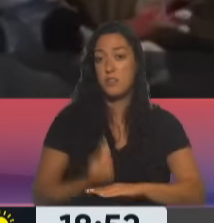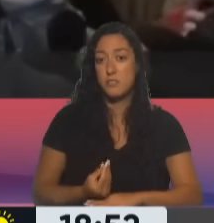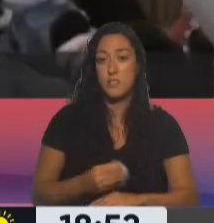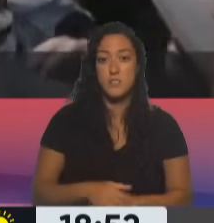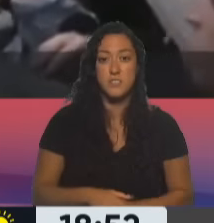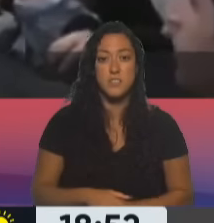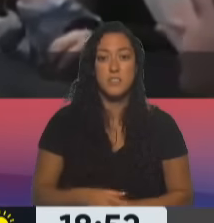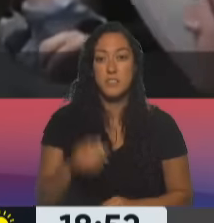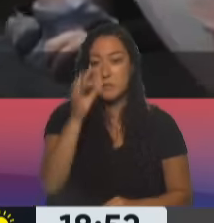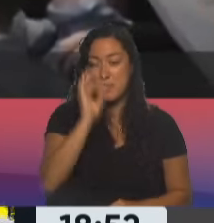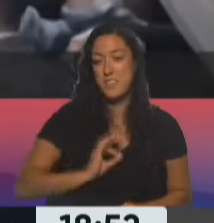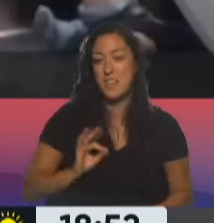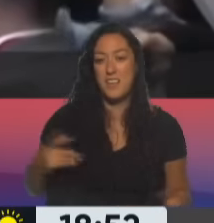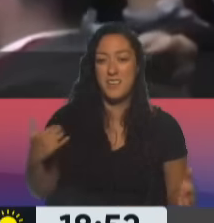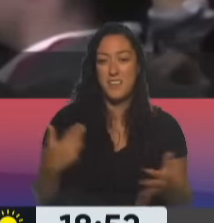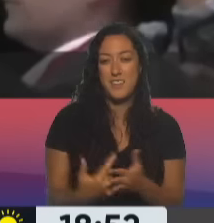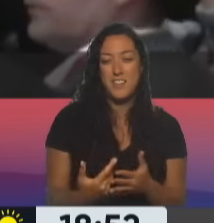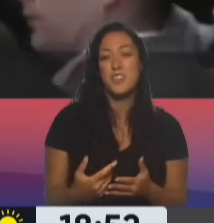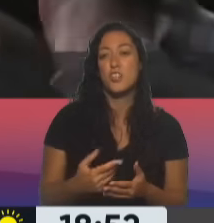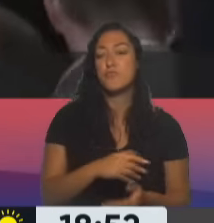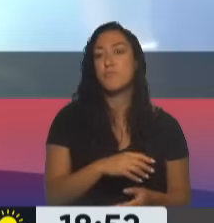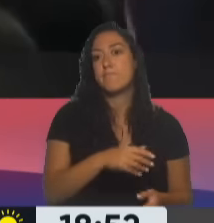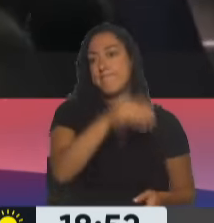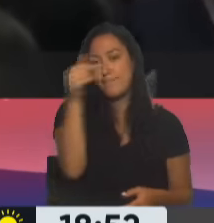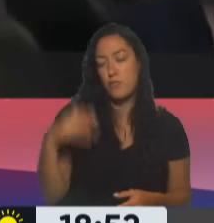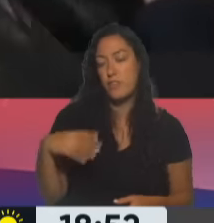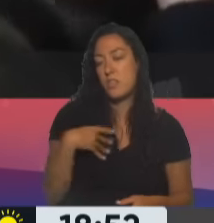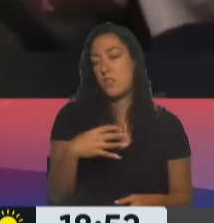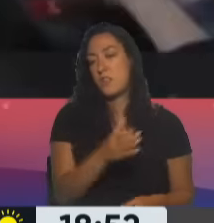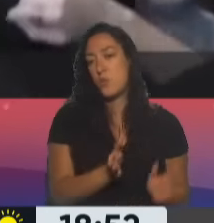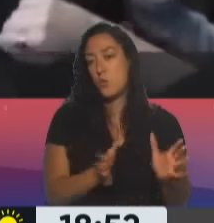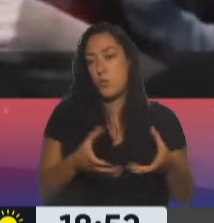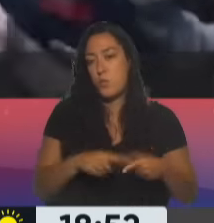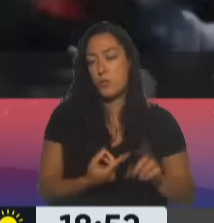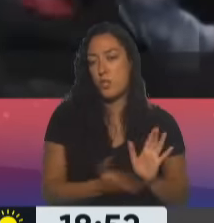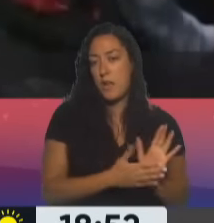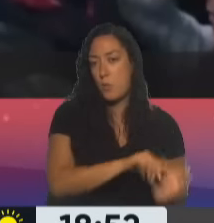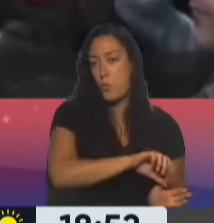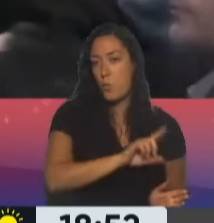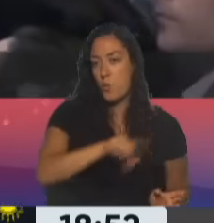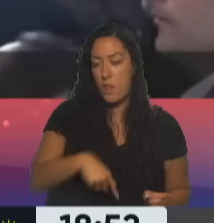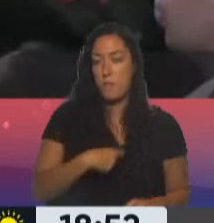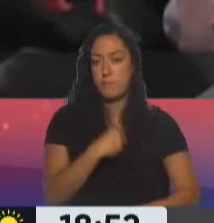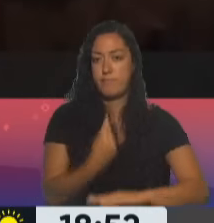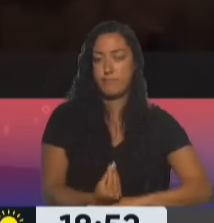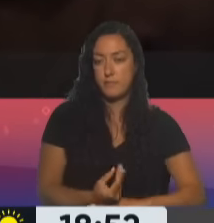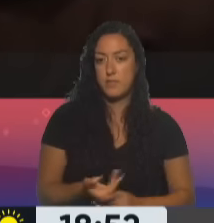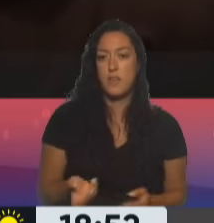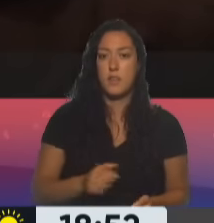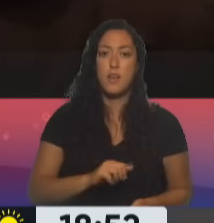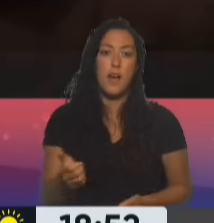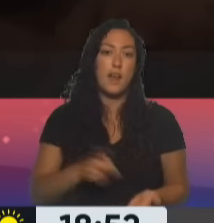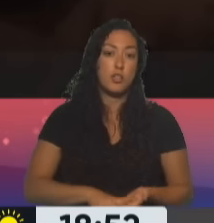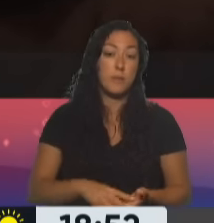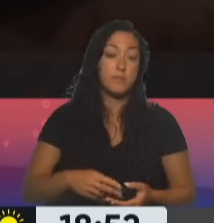años, nada más y nada menos. Allí está el festejo, lógicamente, de Segura luego de triunfar en esta segunda vuelta electoral